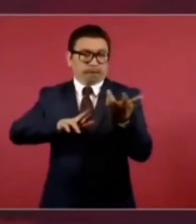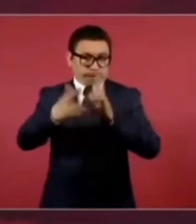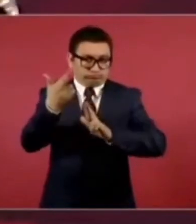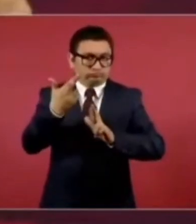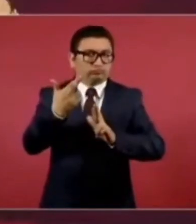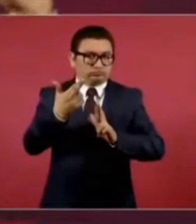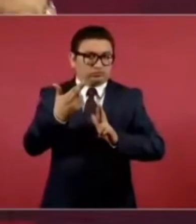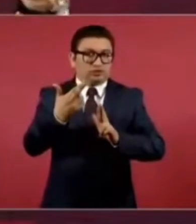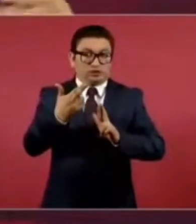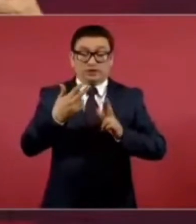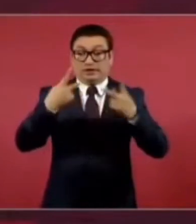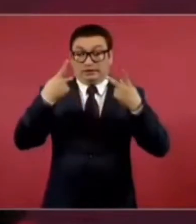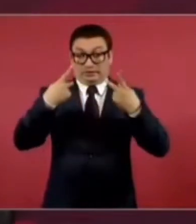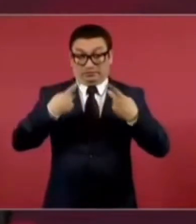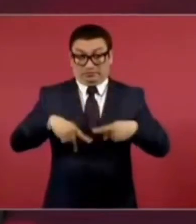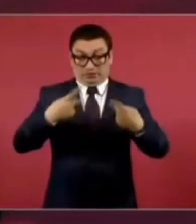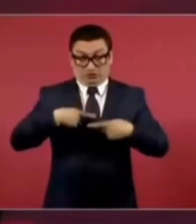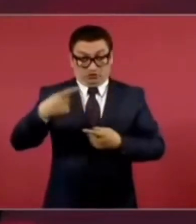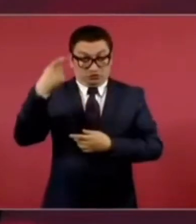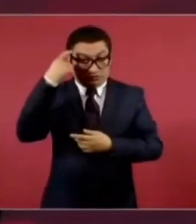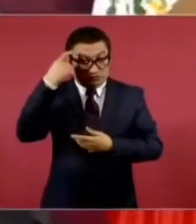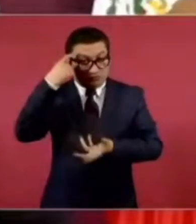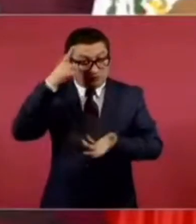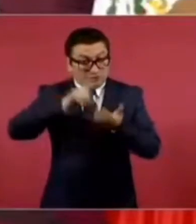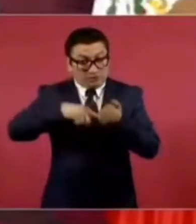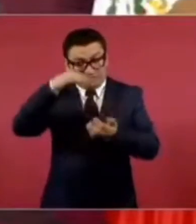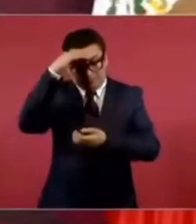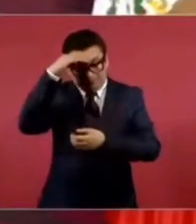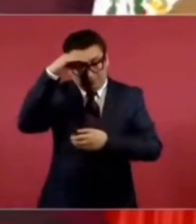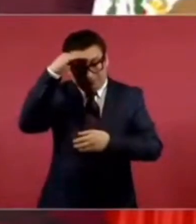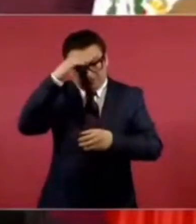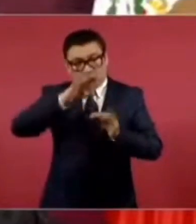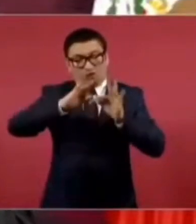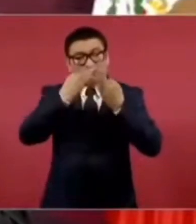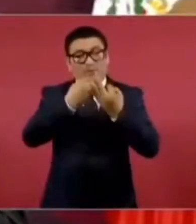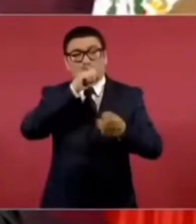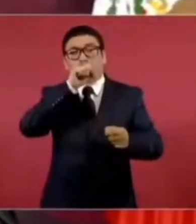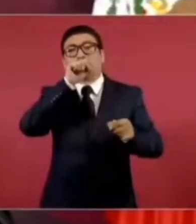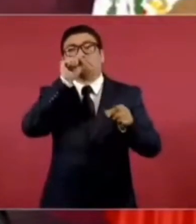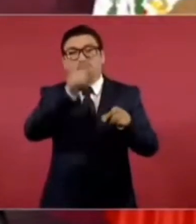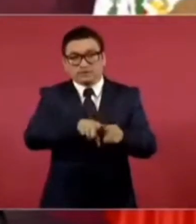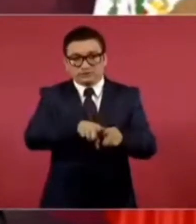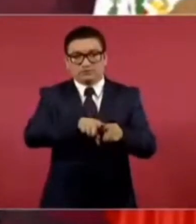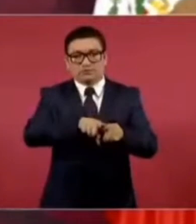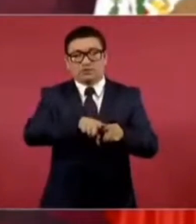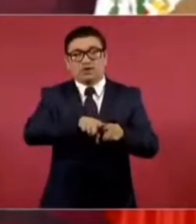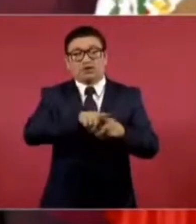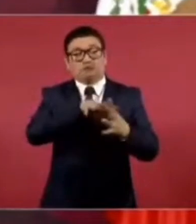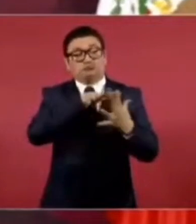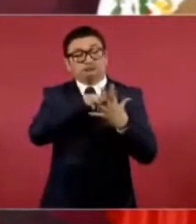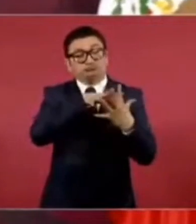y la gente sigue pensando igual y al poco tiempo,